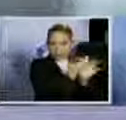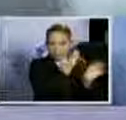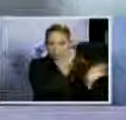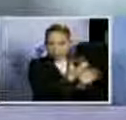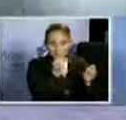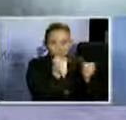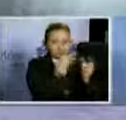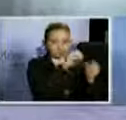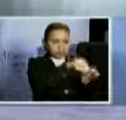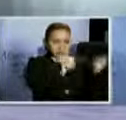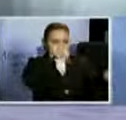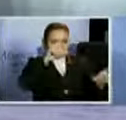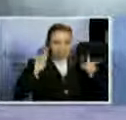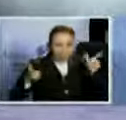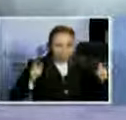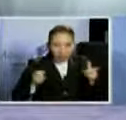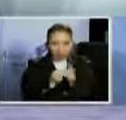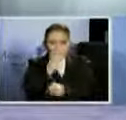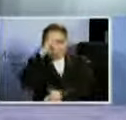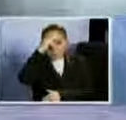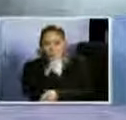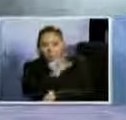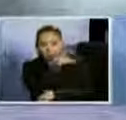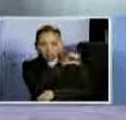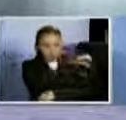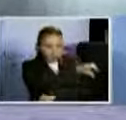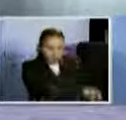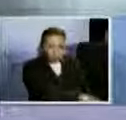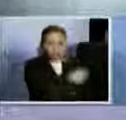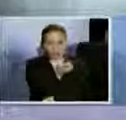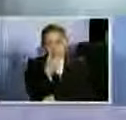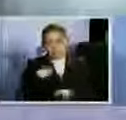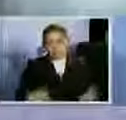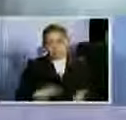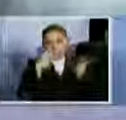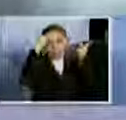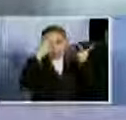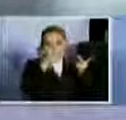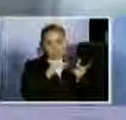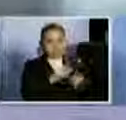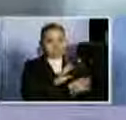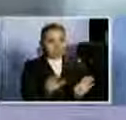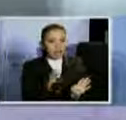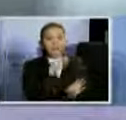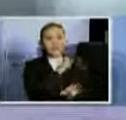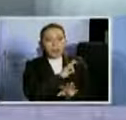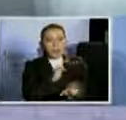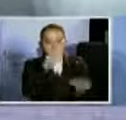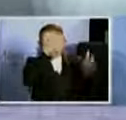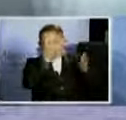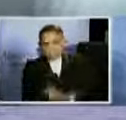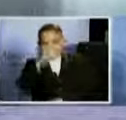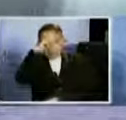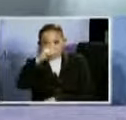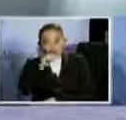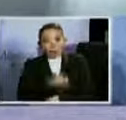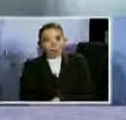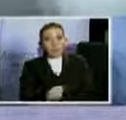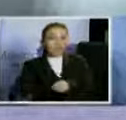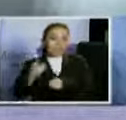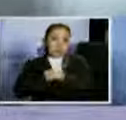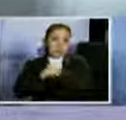por miles, en Texas y en Nuevo México, y en el marco de la venta legal allá, y que pudieran entrar a territorio mexicano